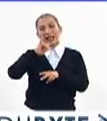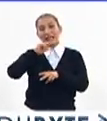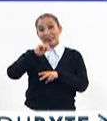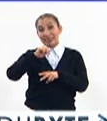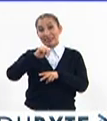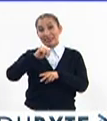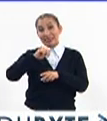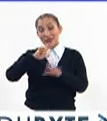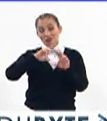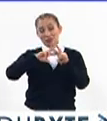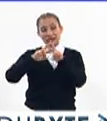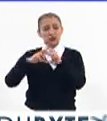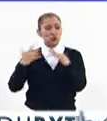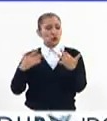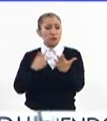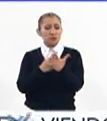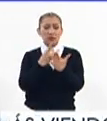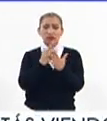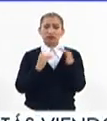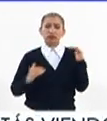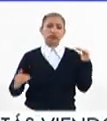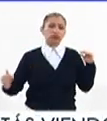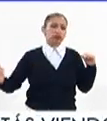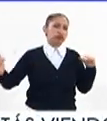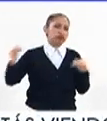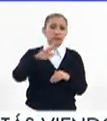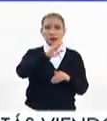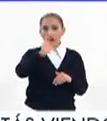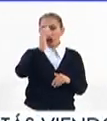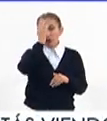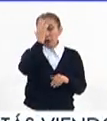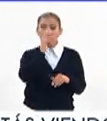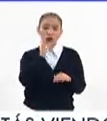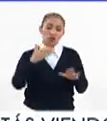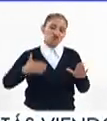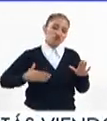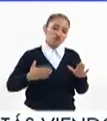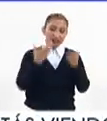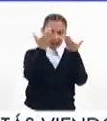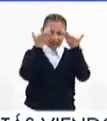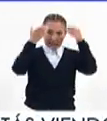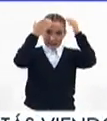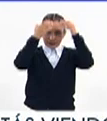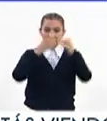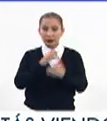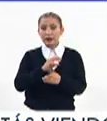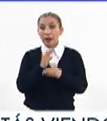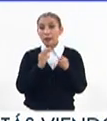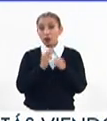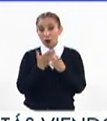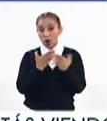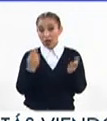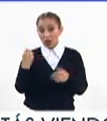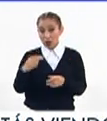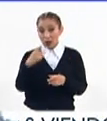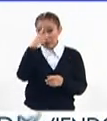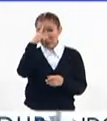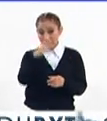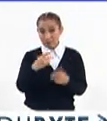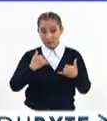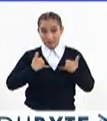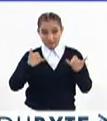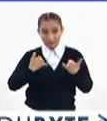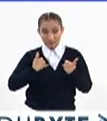Michelin, uno de los máximos, si no es que más, reconocimiento a los mejores chefs del mundo. Ahora el nombre de un